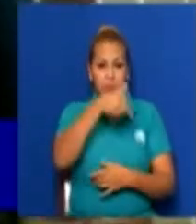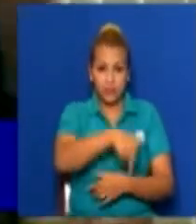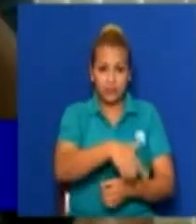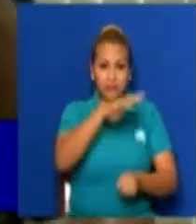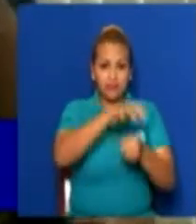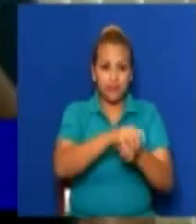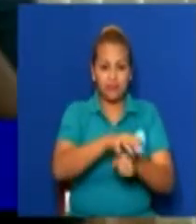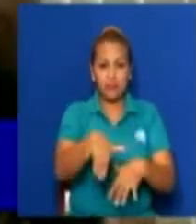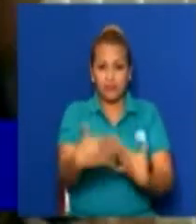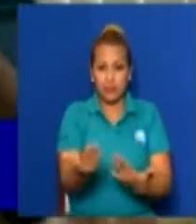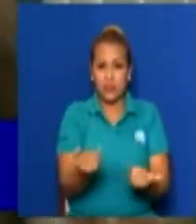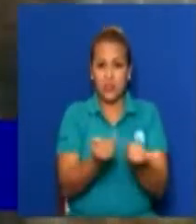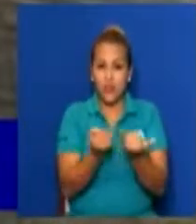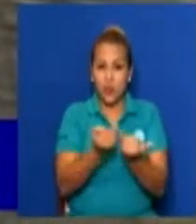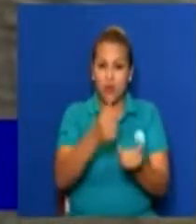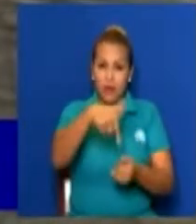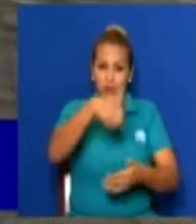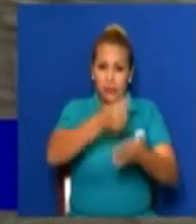que el MITRAP también debe